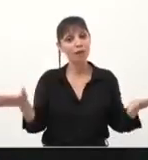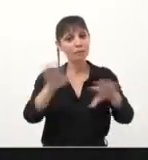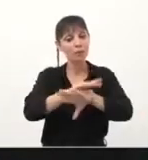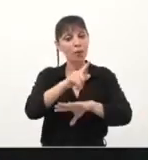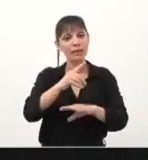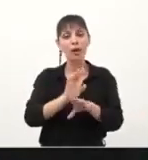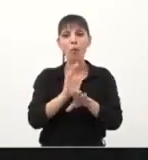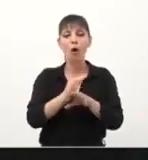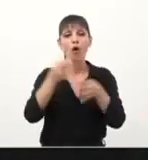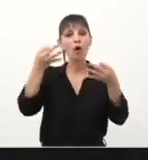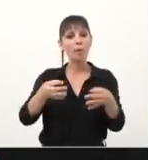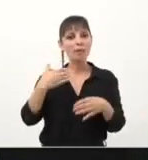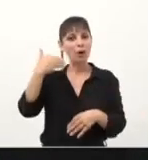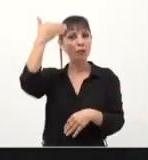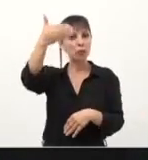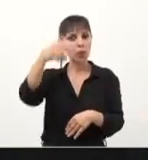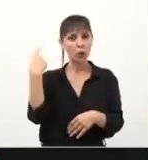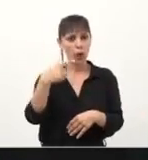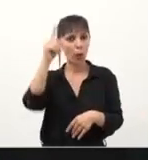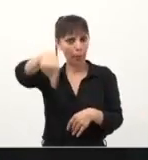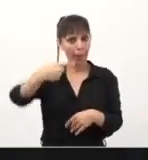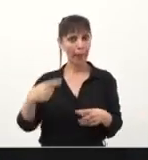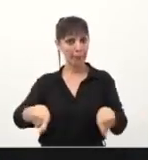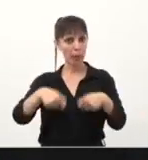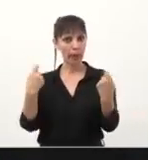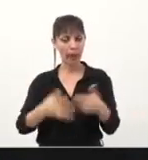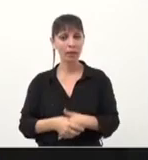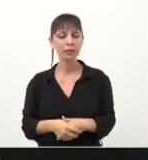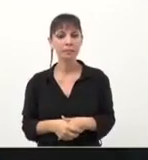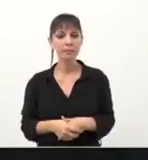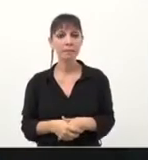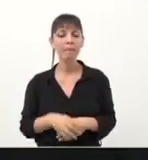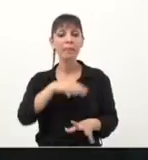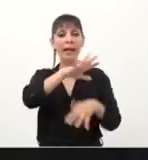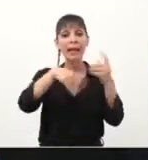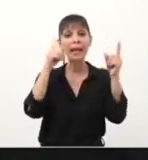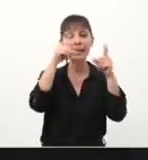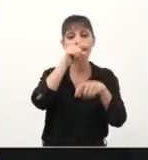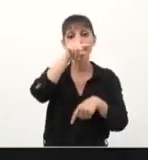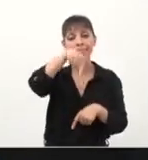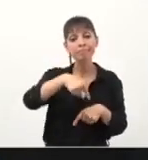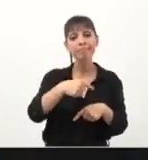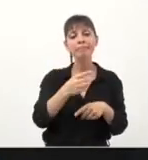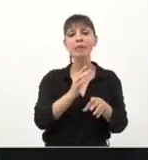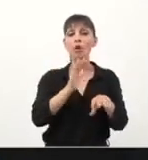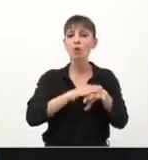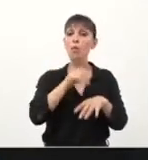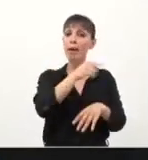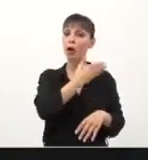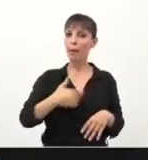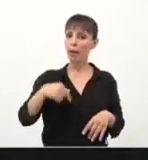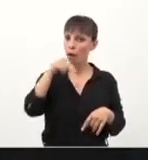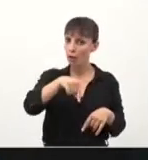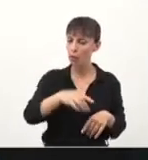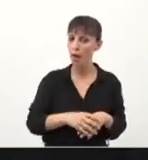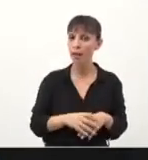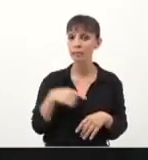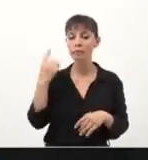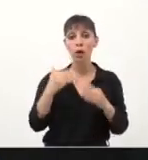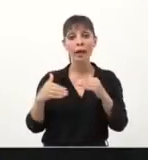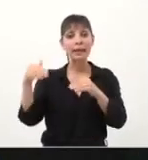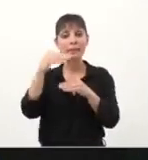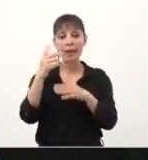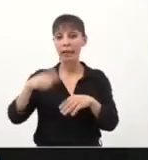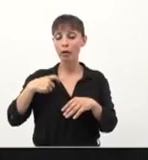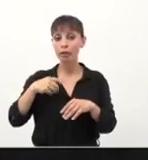futuro. Nos estamos perjudicando todos. La crisis actual desnudó muchos de los problemas de esta gestión y la clase media que tuvo que dejar de pagar la prepaga e